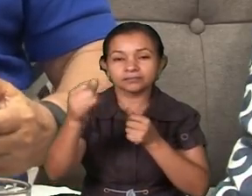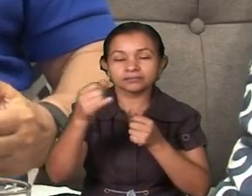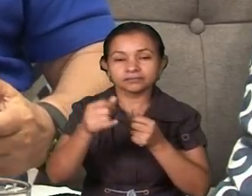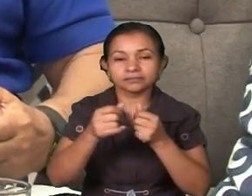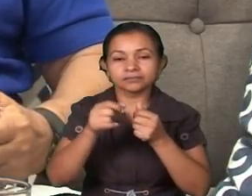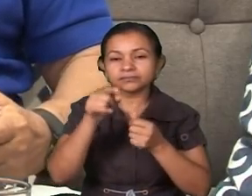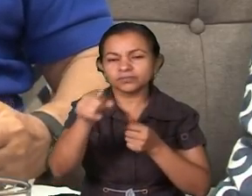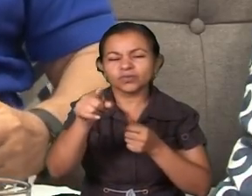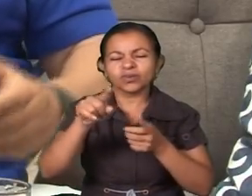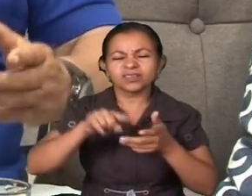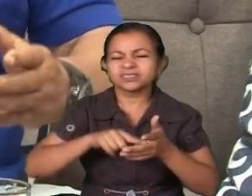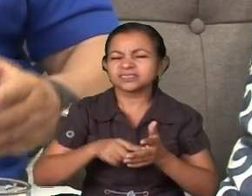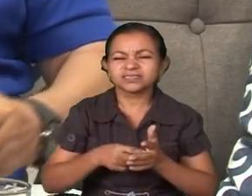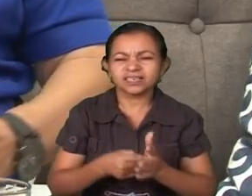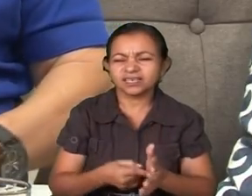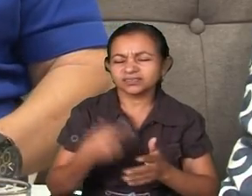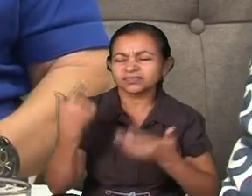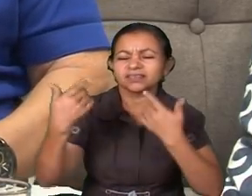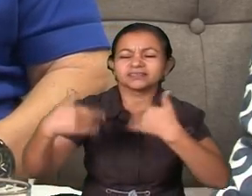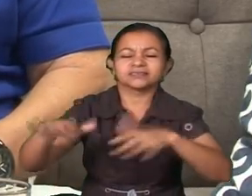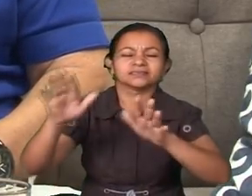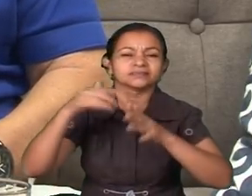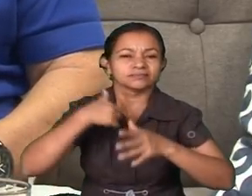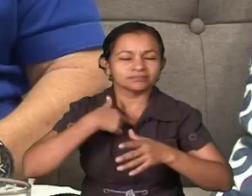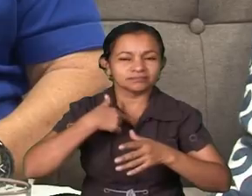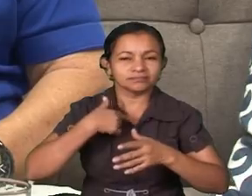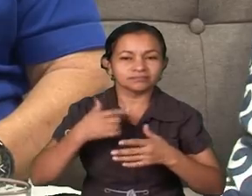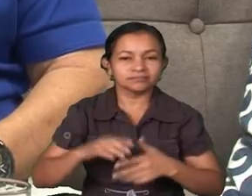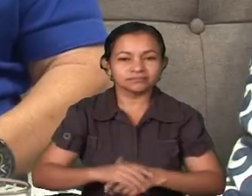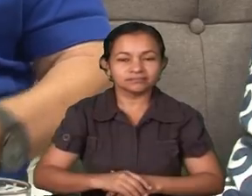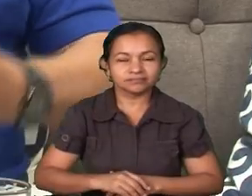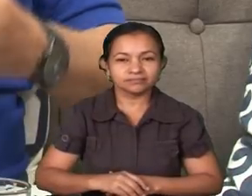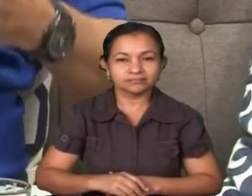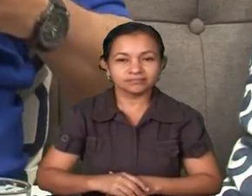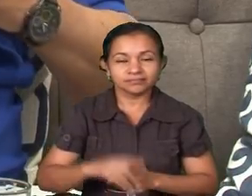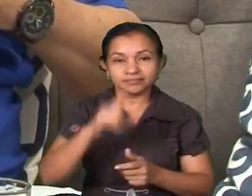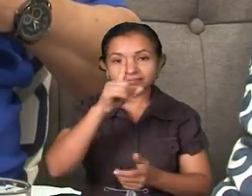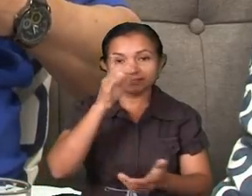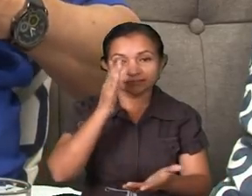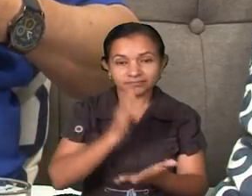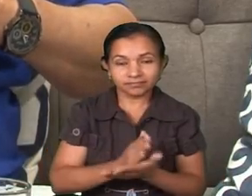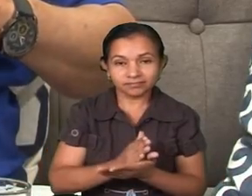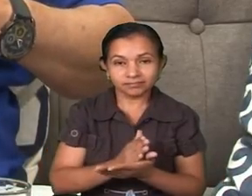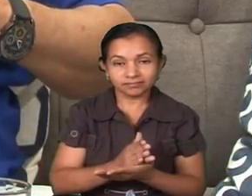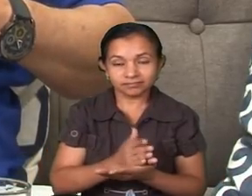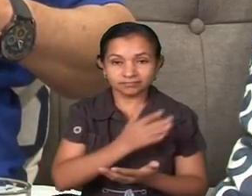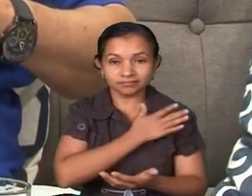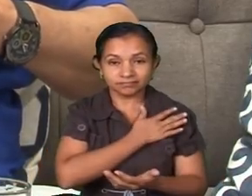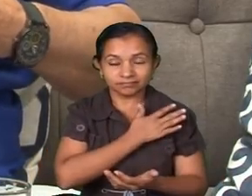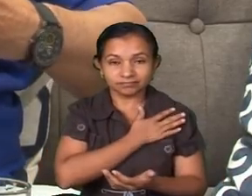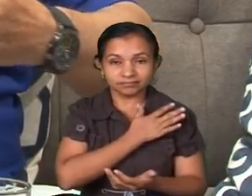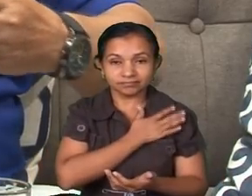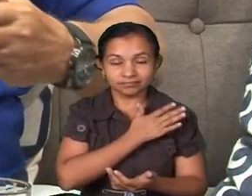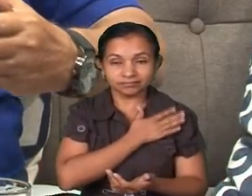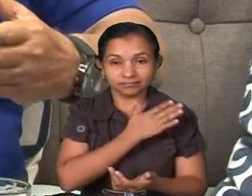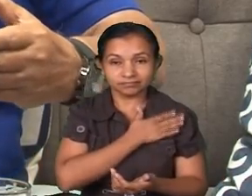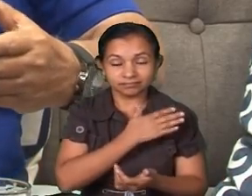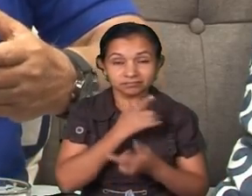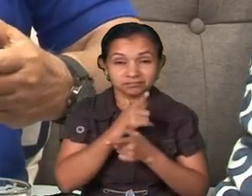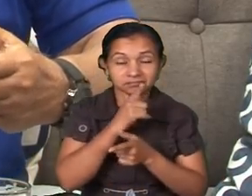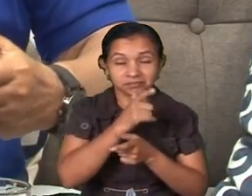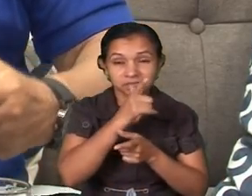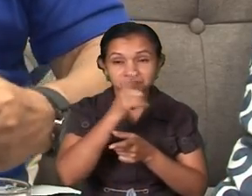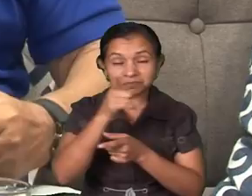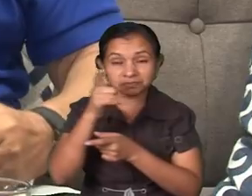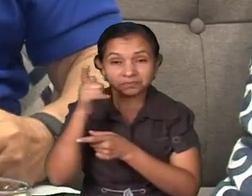necesitáis? Dejadme en paz. Y una vez que me confundió con un guardia, okay, me dejó ir ráfaga